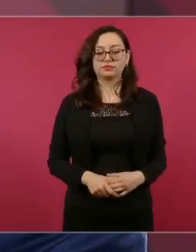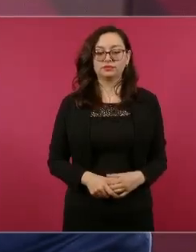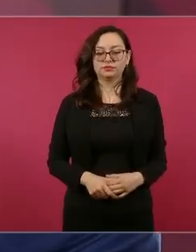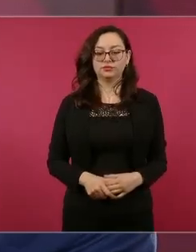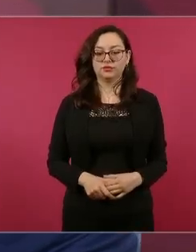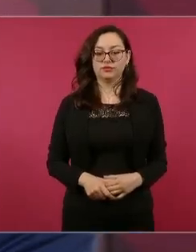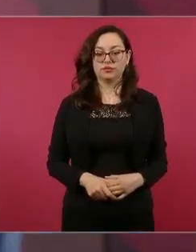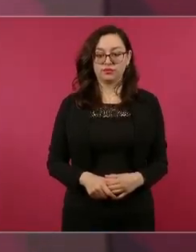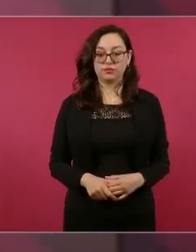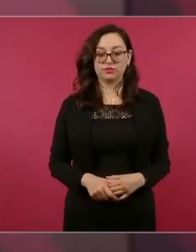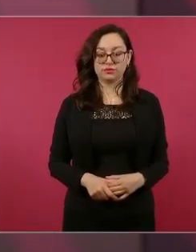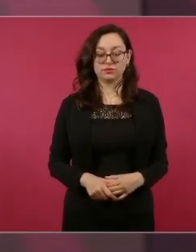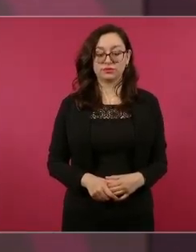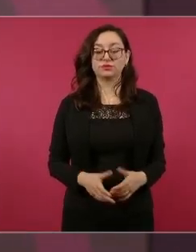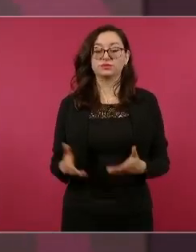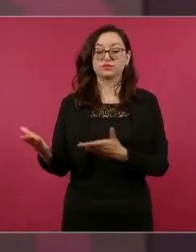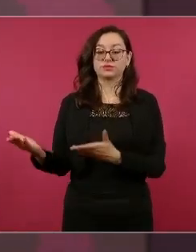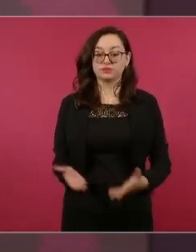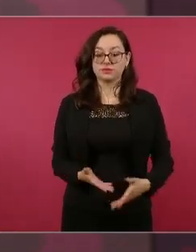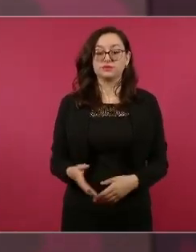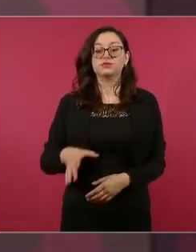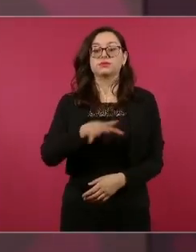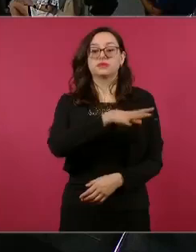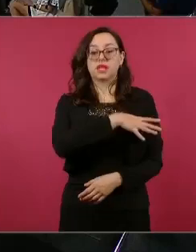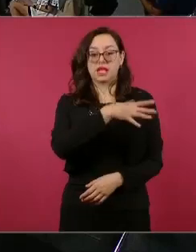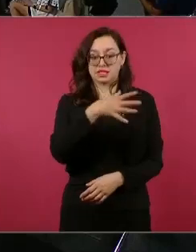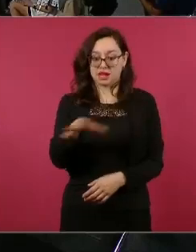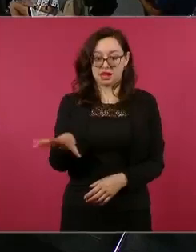De modo que vamos a escuchar al general.